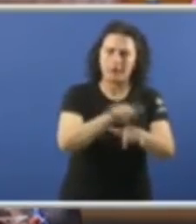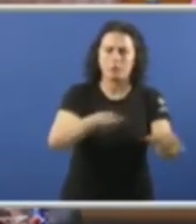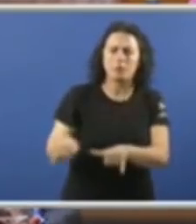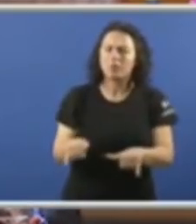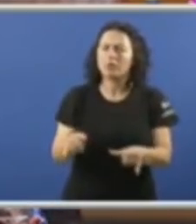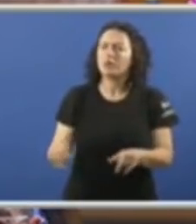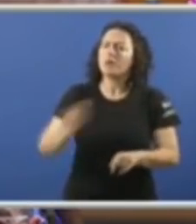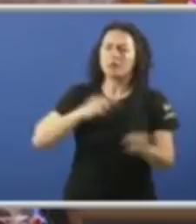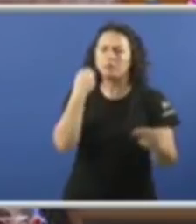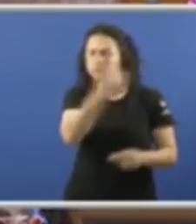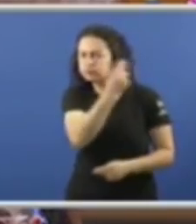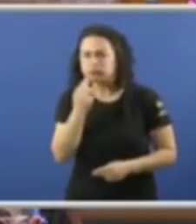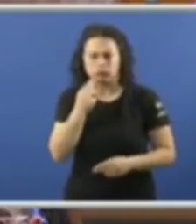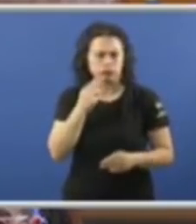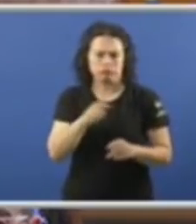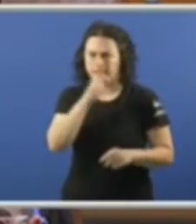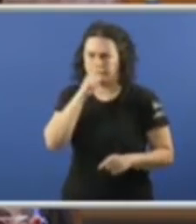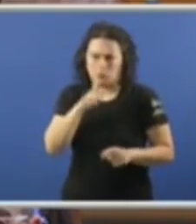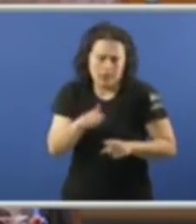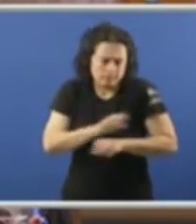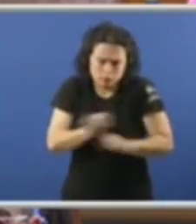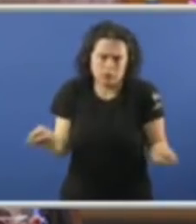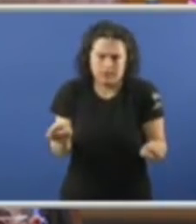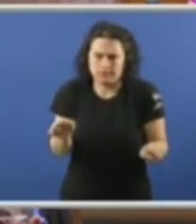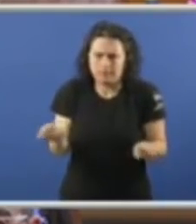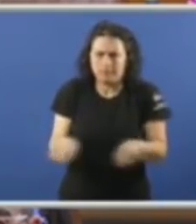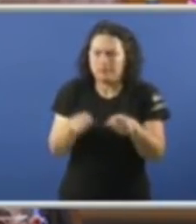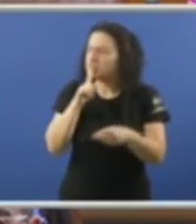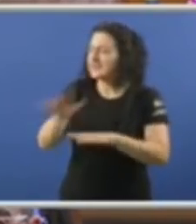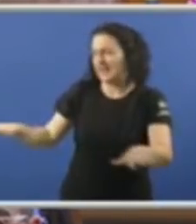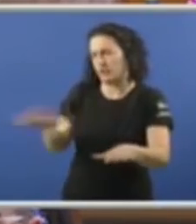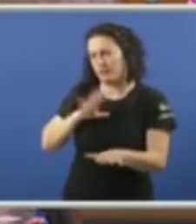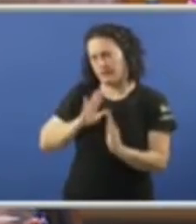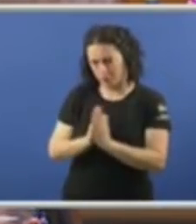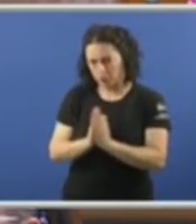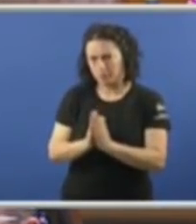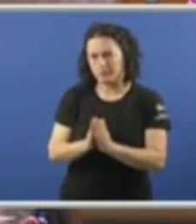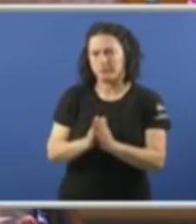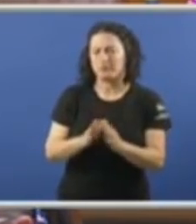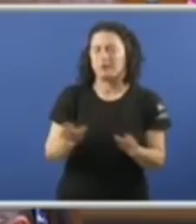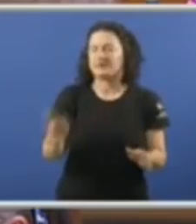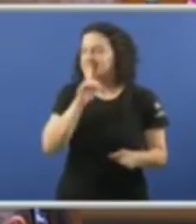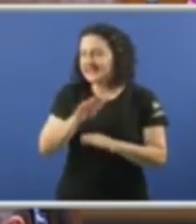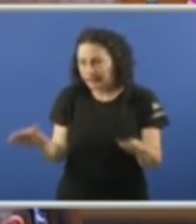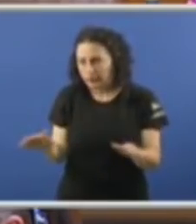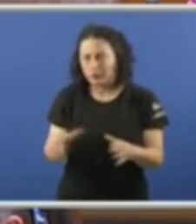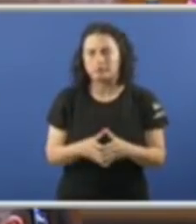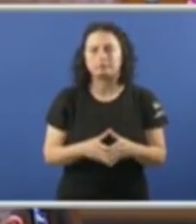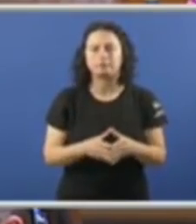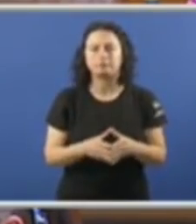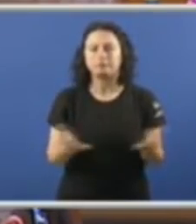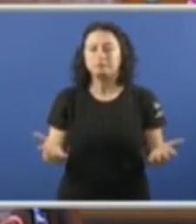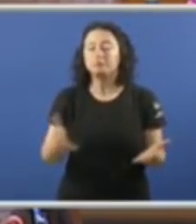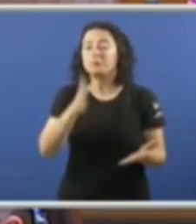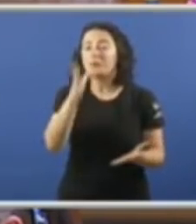poñer unha mordaza, non me van poñer unha mordaza, por moito que silencio, queiran por favor, os señores silencio, e señoras silencio, do Partido Popular.